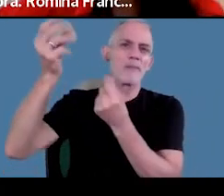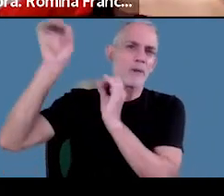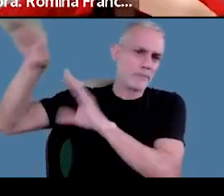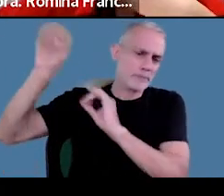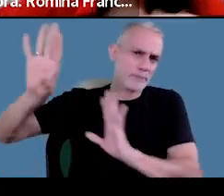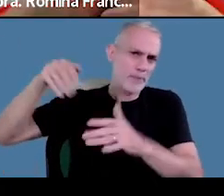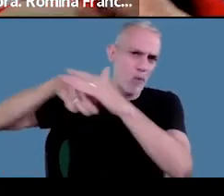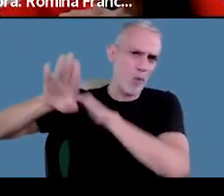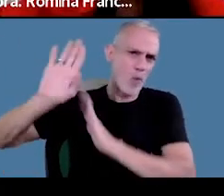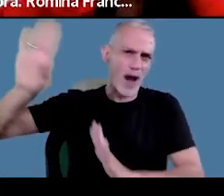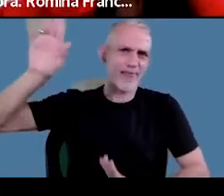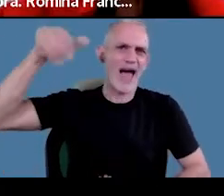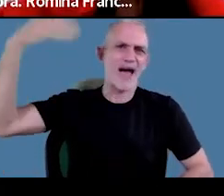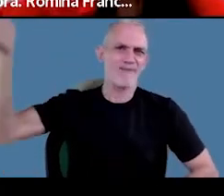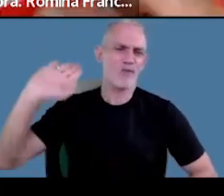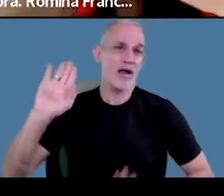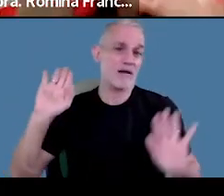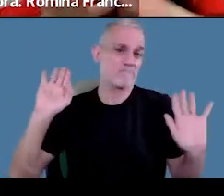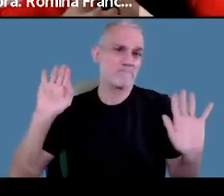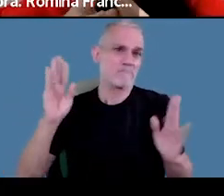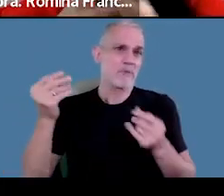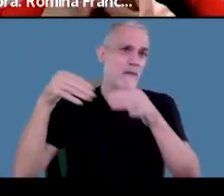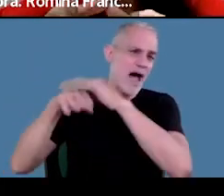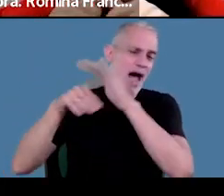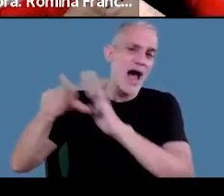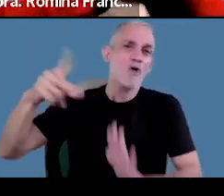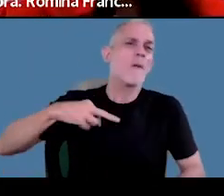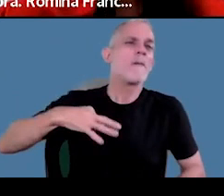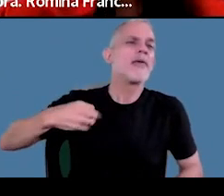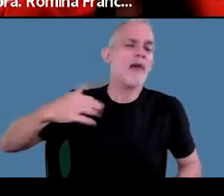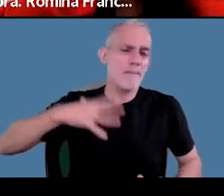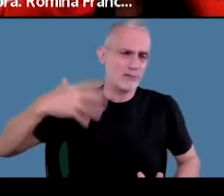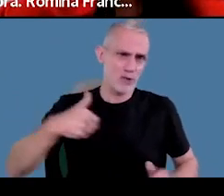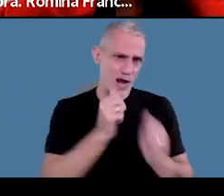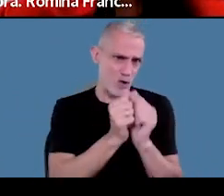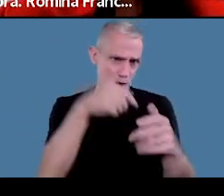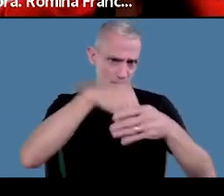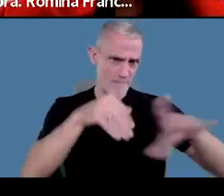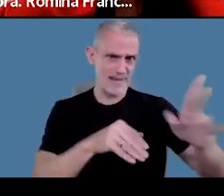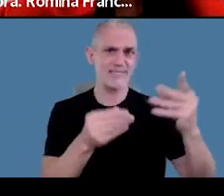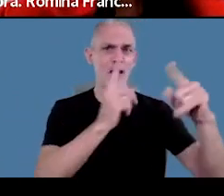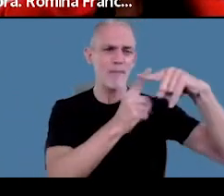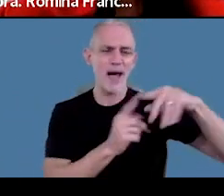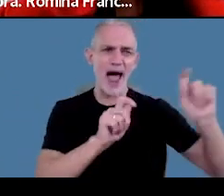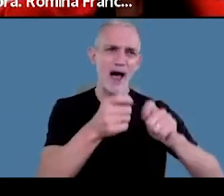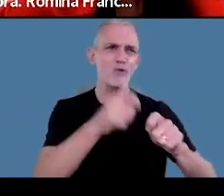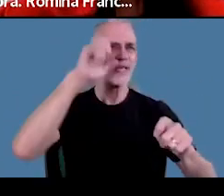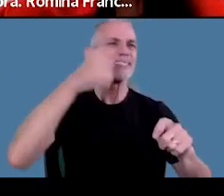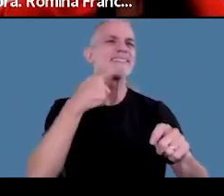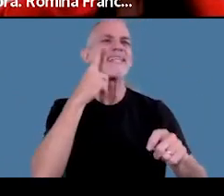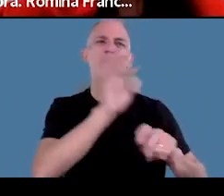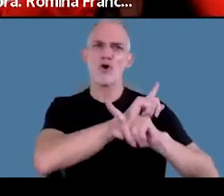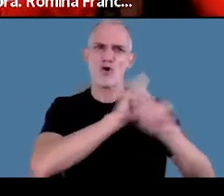que la persona guarda ahorros para su vida personal, no computable en el ajuste estático.